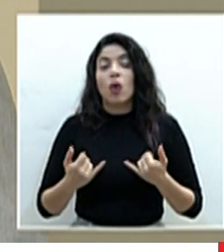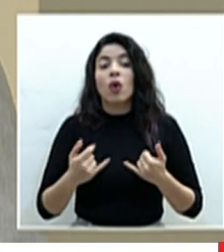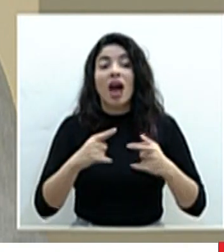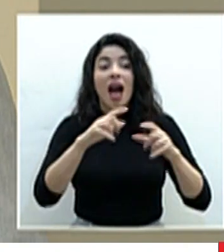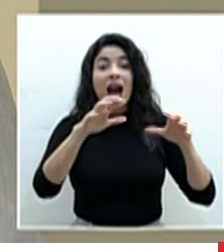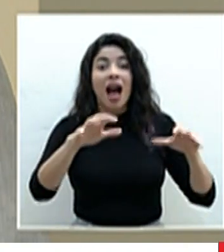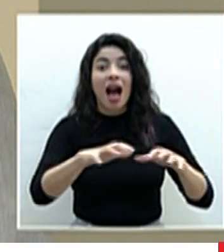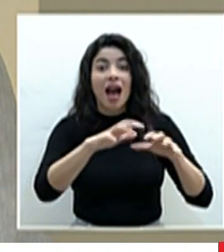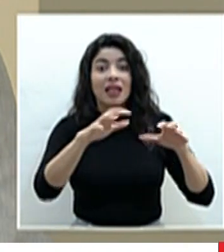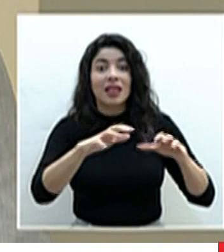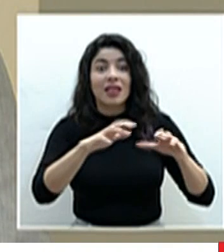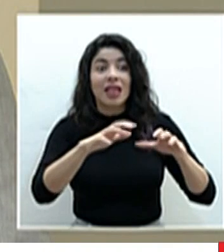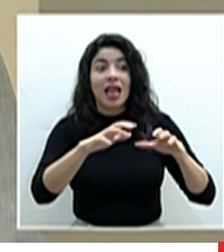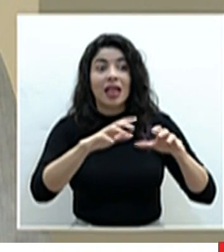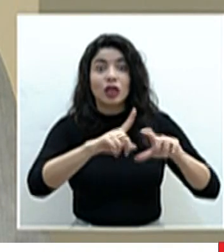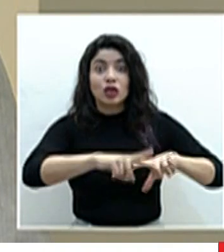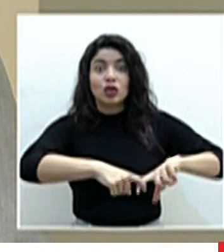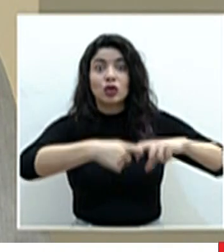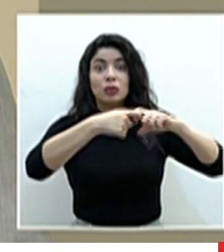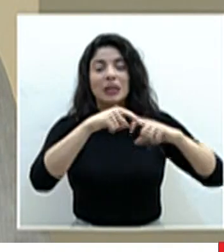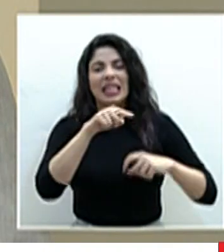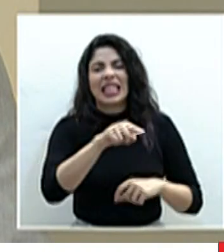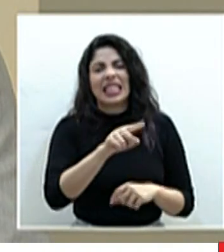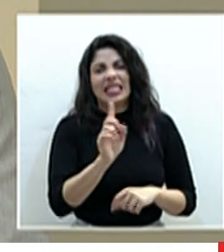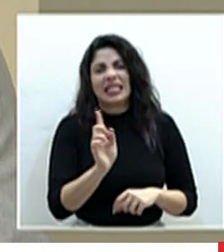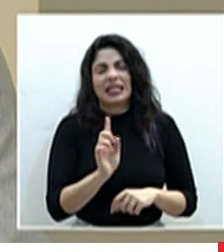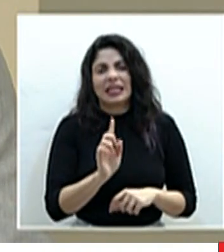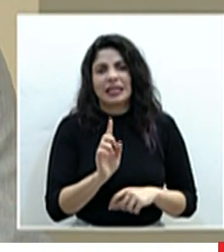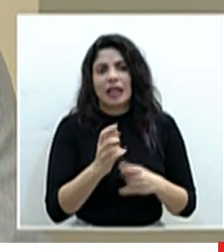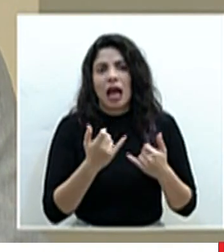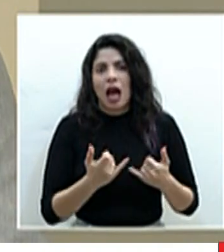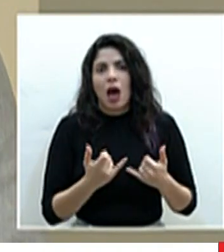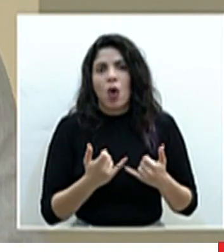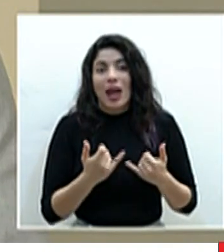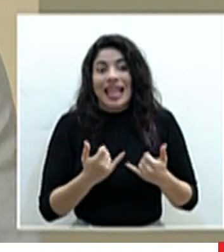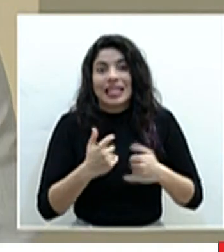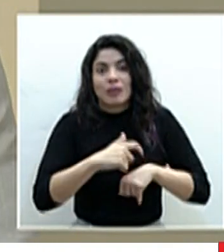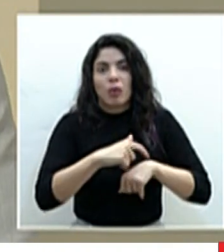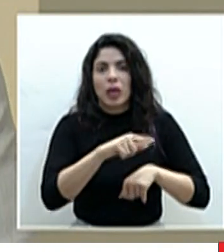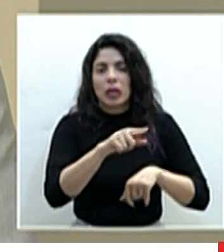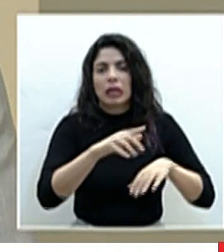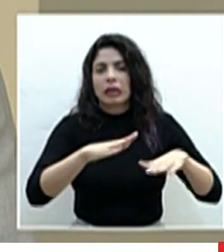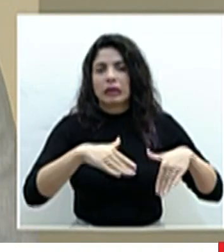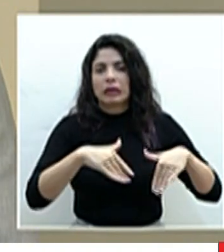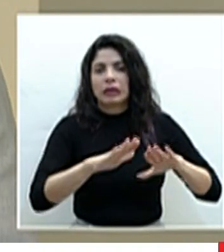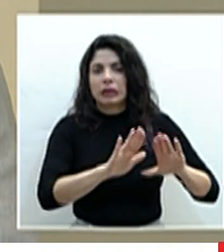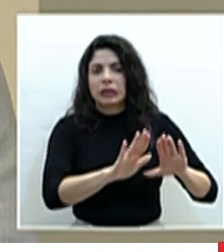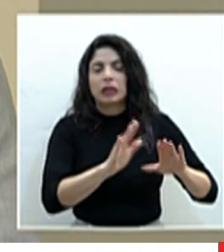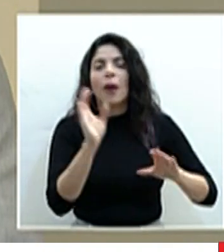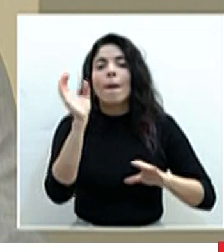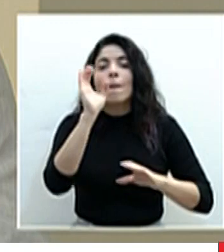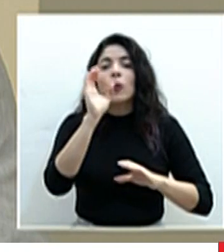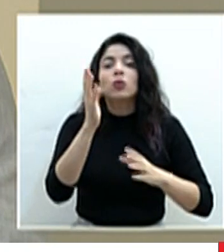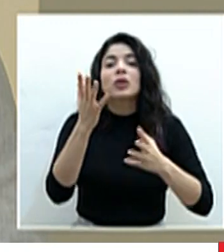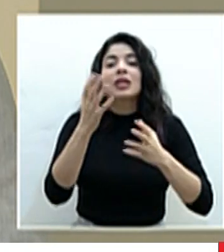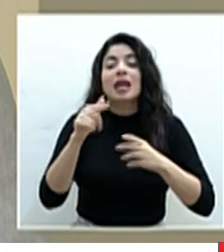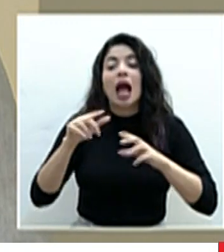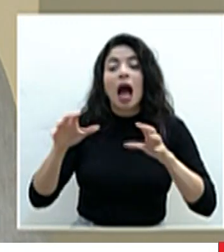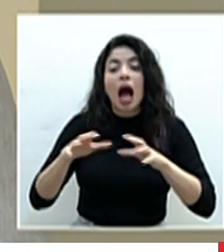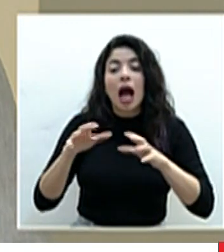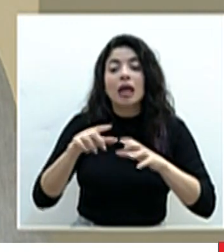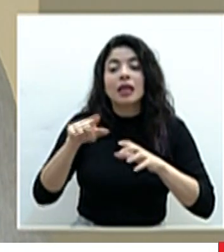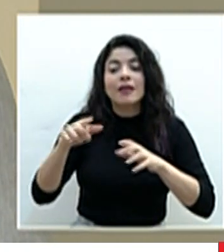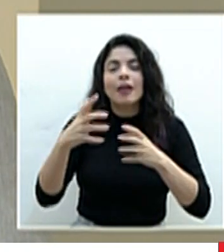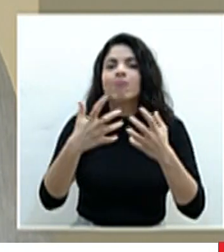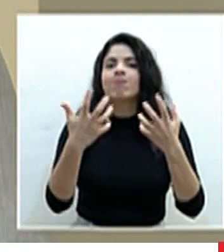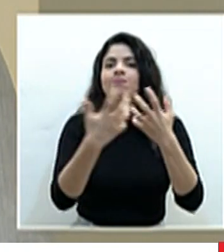de las actividades no es lo que vamos a hacer en este justo momento. Lo que estamos buscando más bien es que esas actividades cumplan con todos